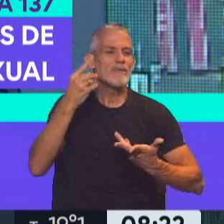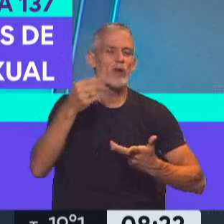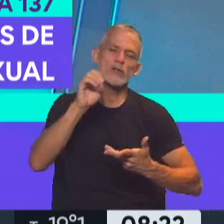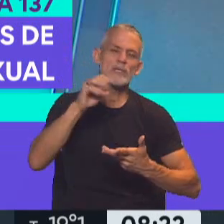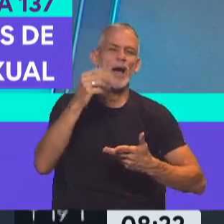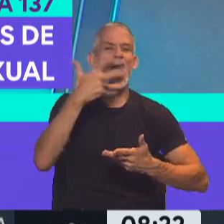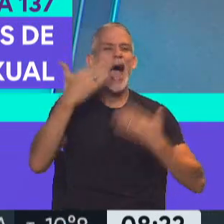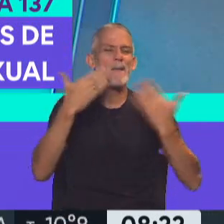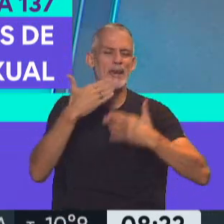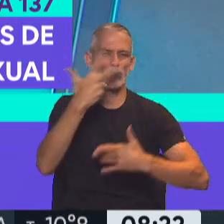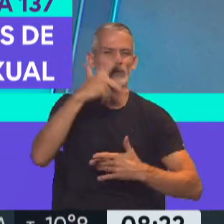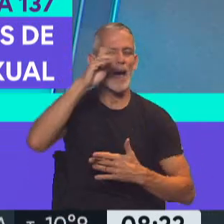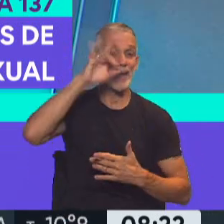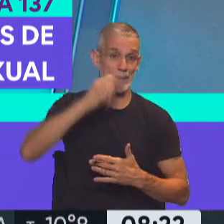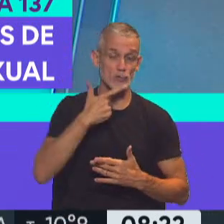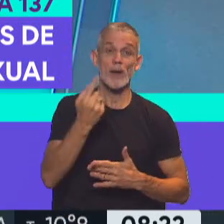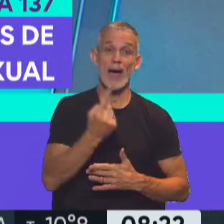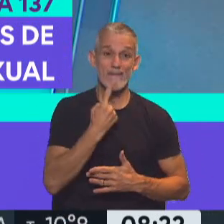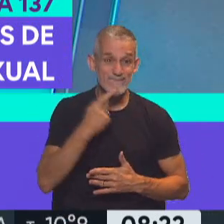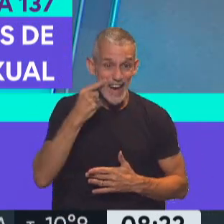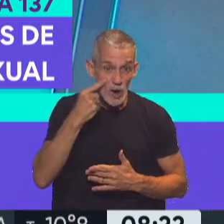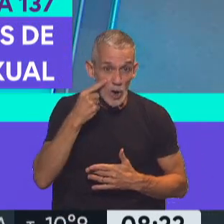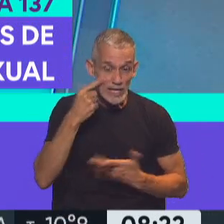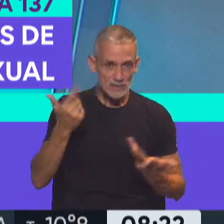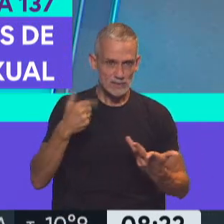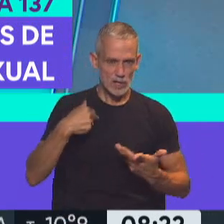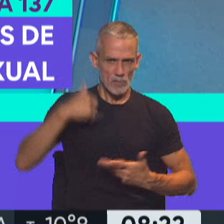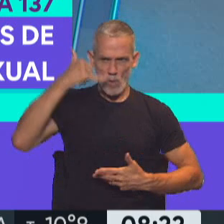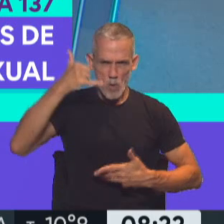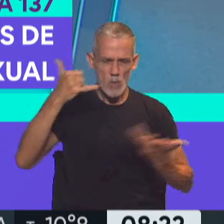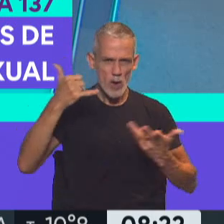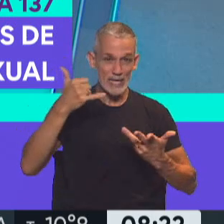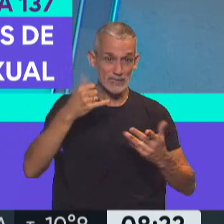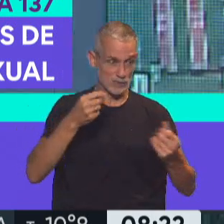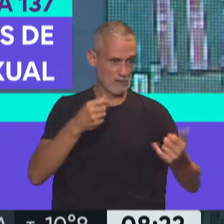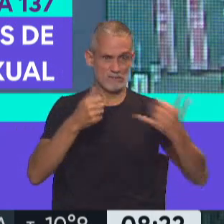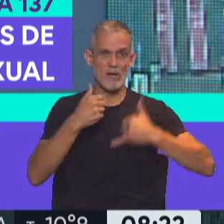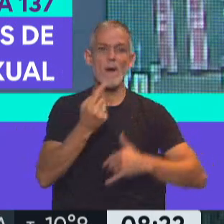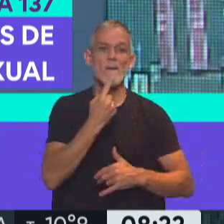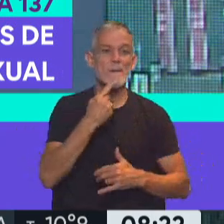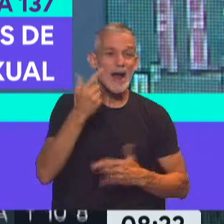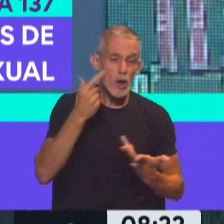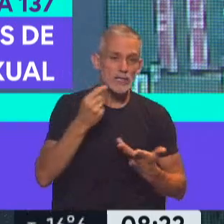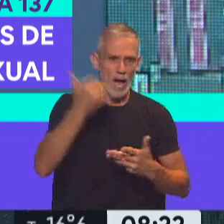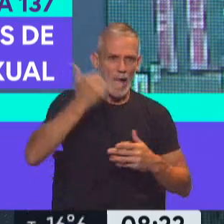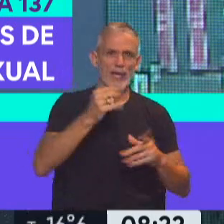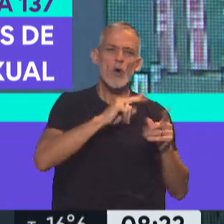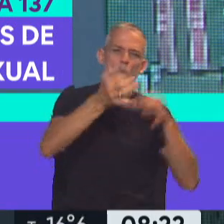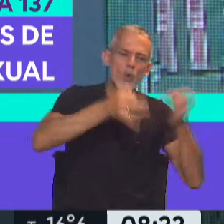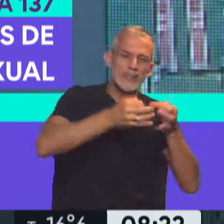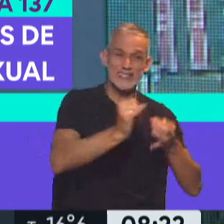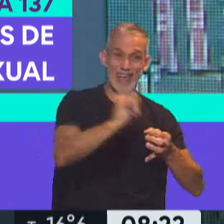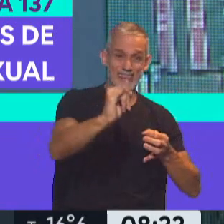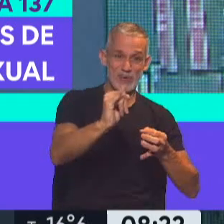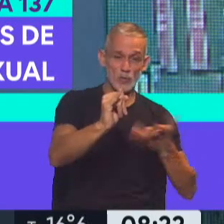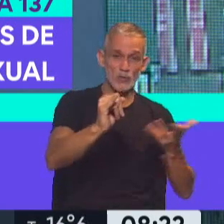Hablemos, que es para varones que ejercen violencia por razones de género, donde nos derivan varones que fueron denunciados por la justicia. No es que, digo,